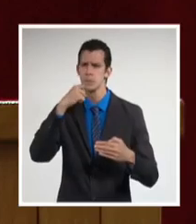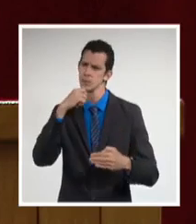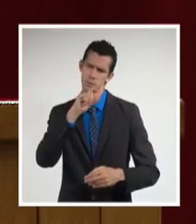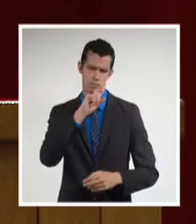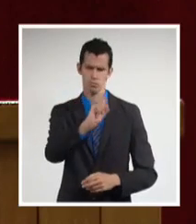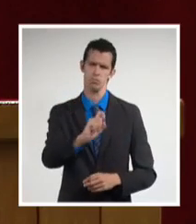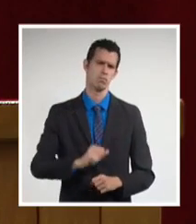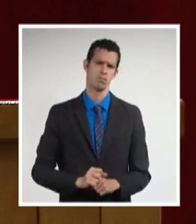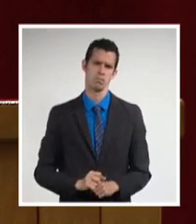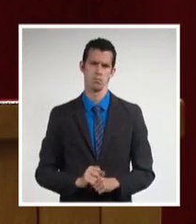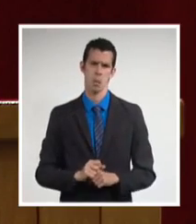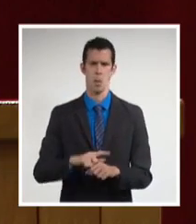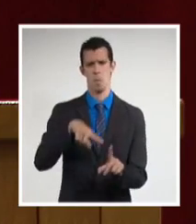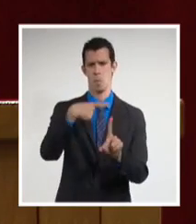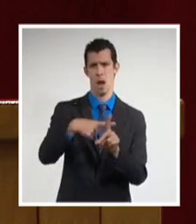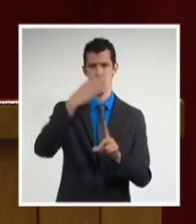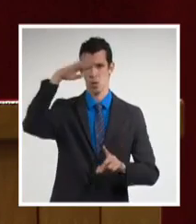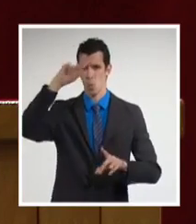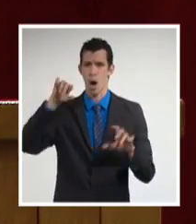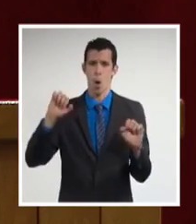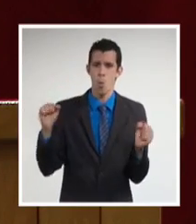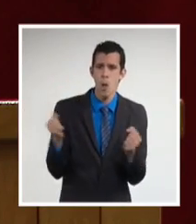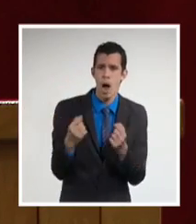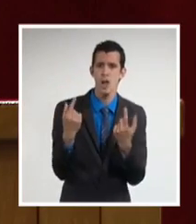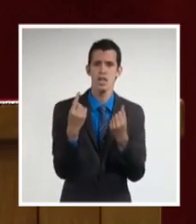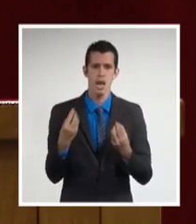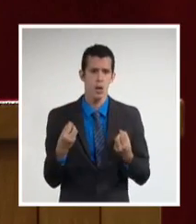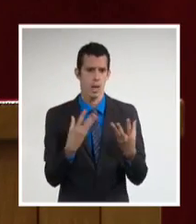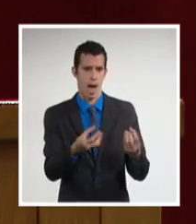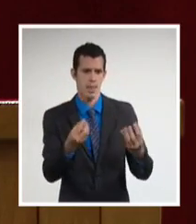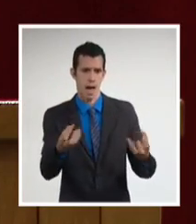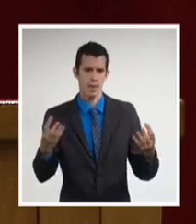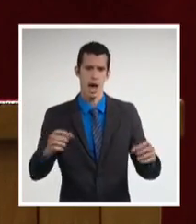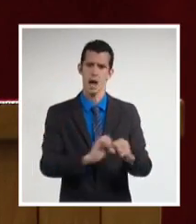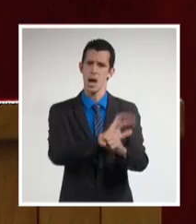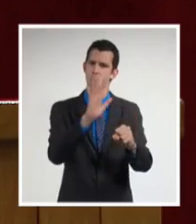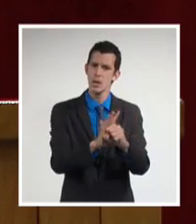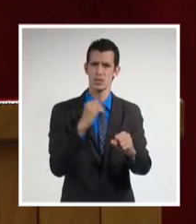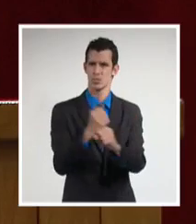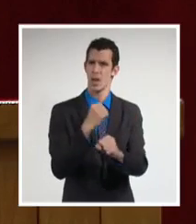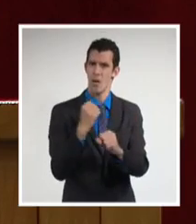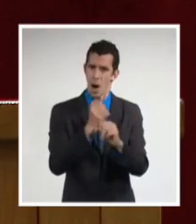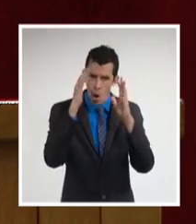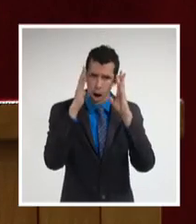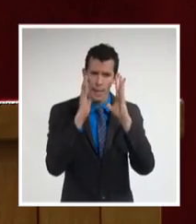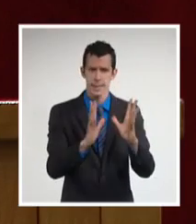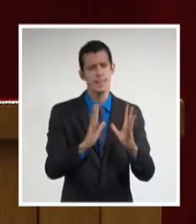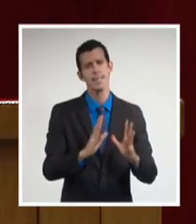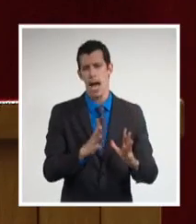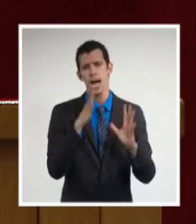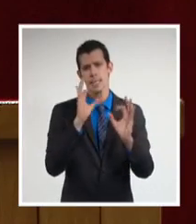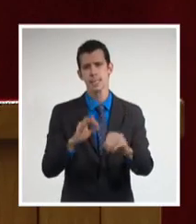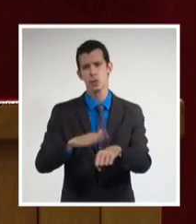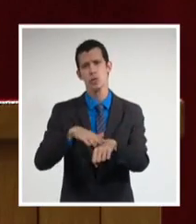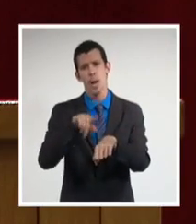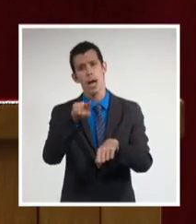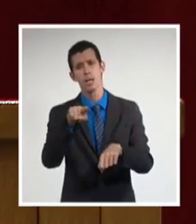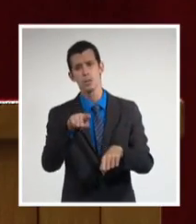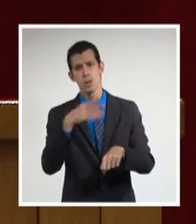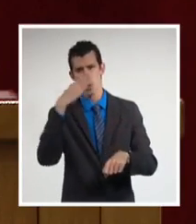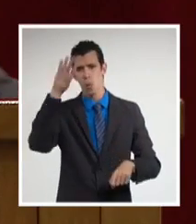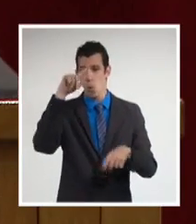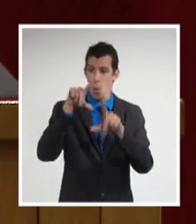pandemia, intensificó el déficit de ofertas, causa principal de la inflación que el país enfrenta. Durante todo